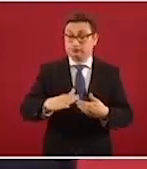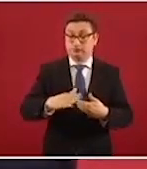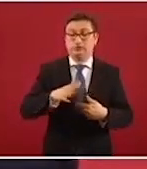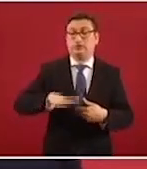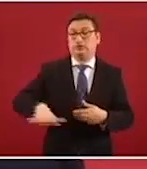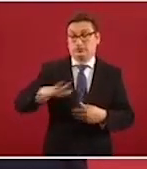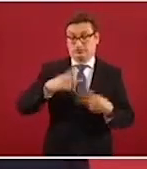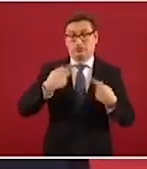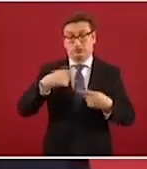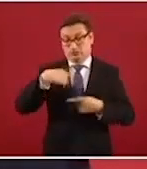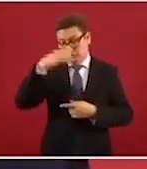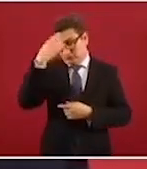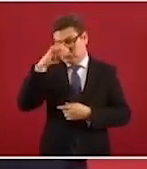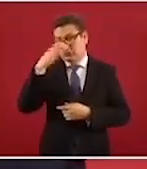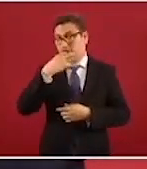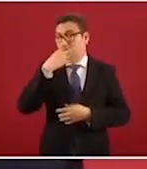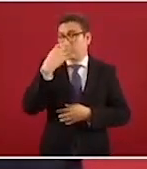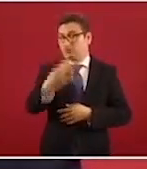los especialistas,